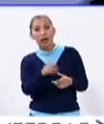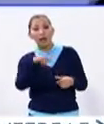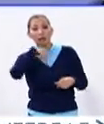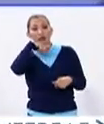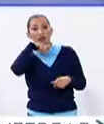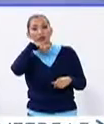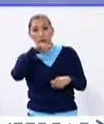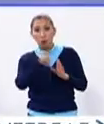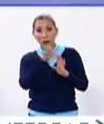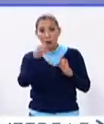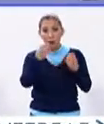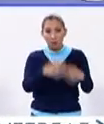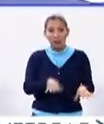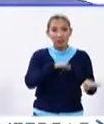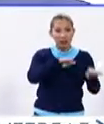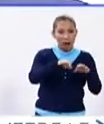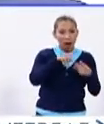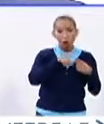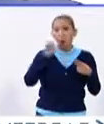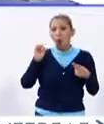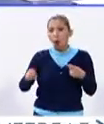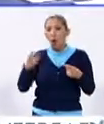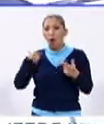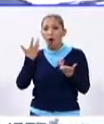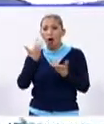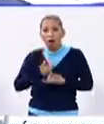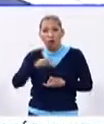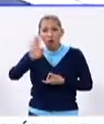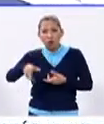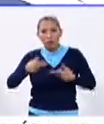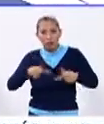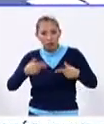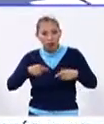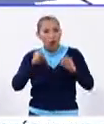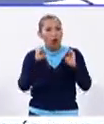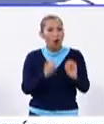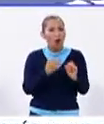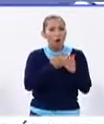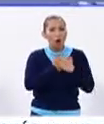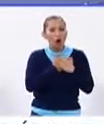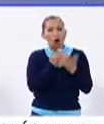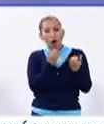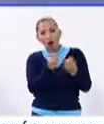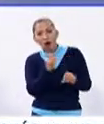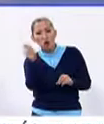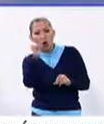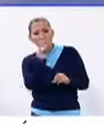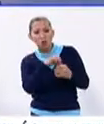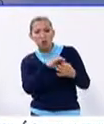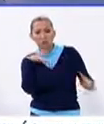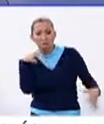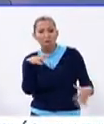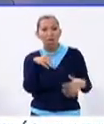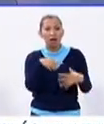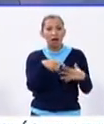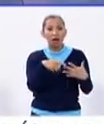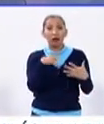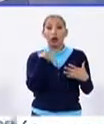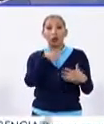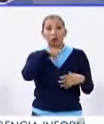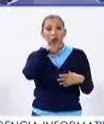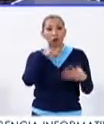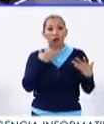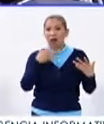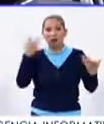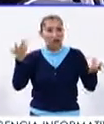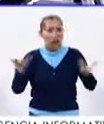una frustración como la pérdida de un trabajo, el duelo, cuestiones amorosas, de afectividades, etcétera, se frustran,